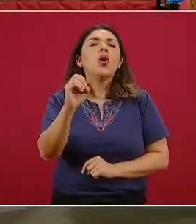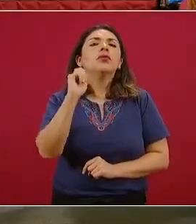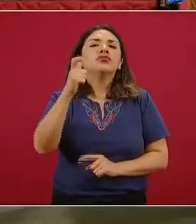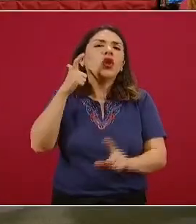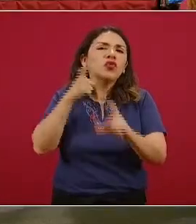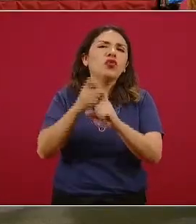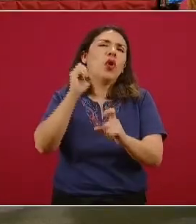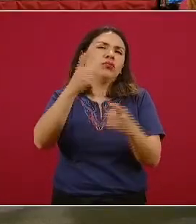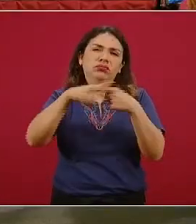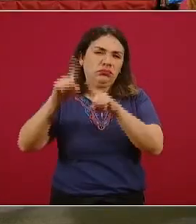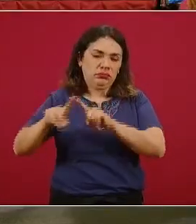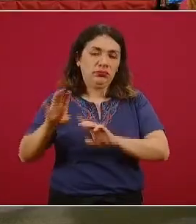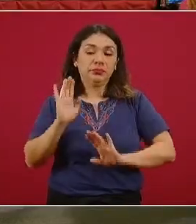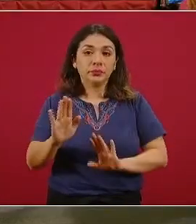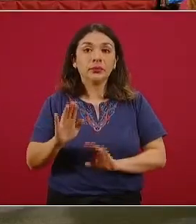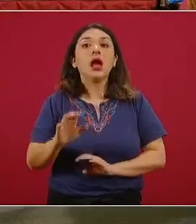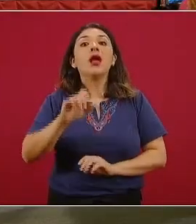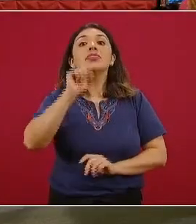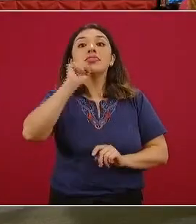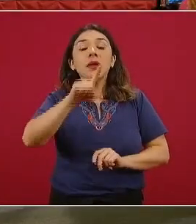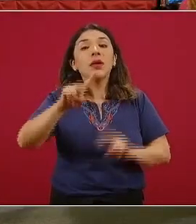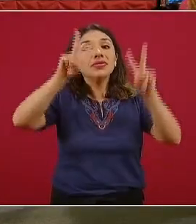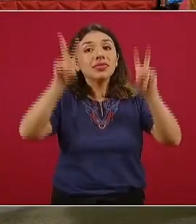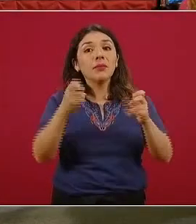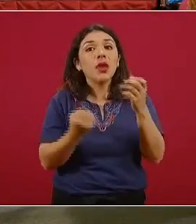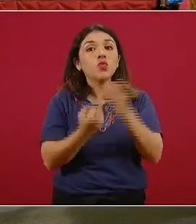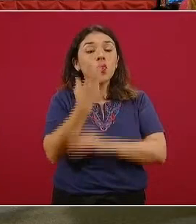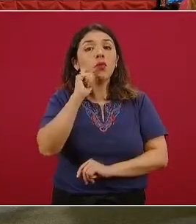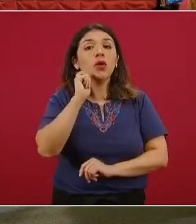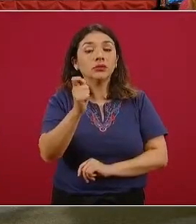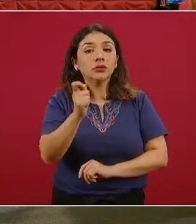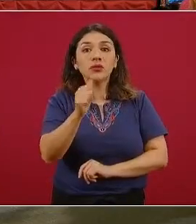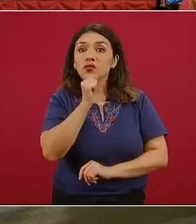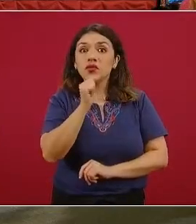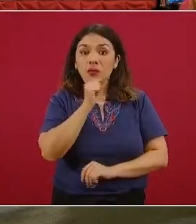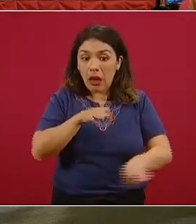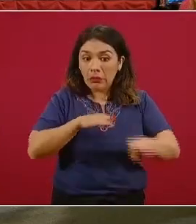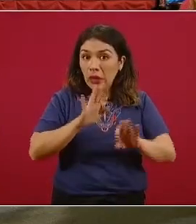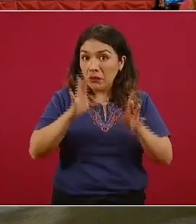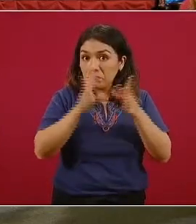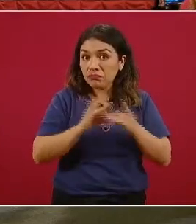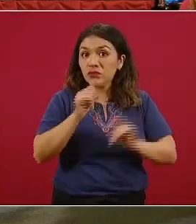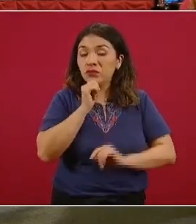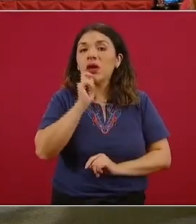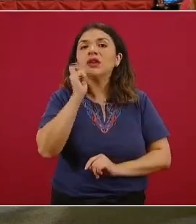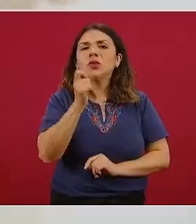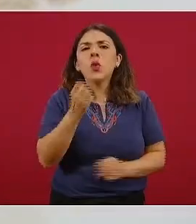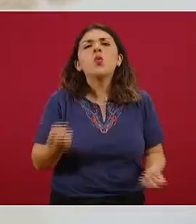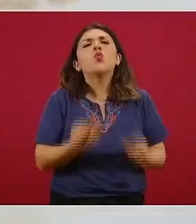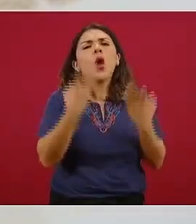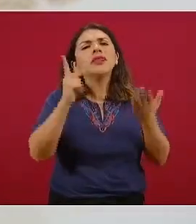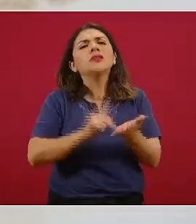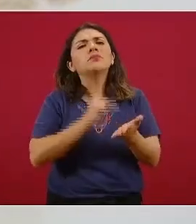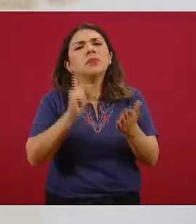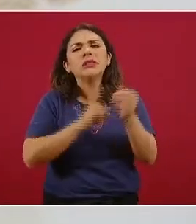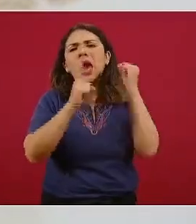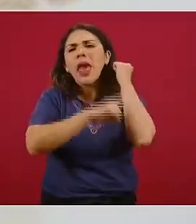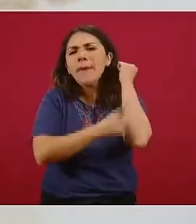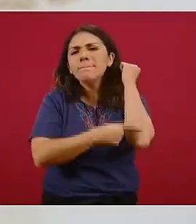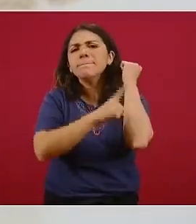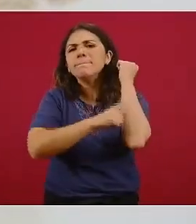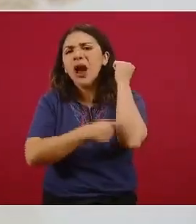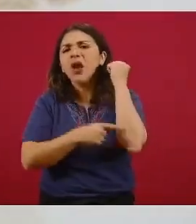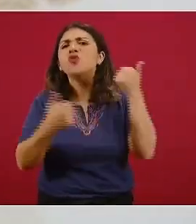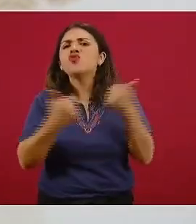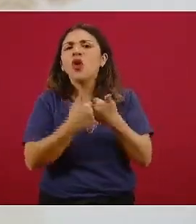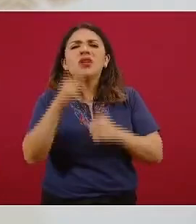prolongada. Y también un tema nuevo que no se ha trabajado suficiente es cuántos embarazos son por